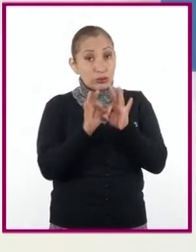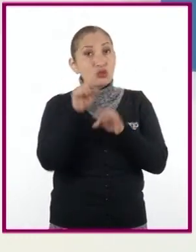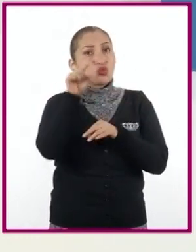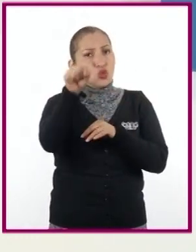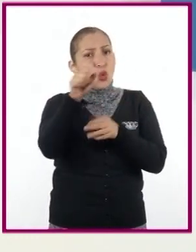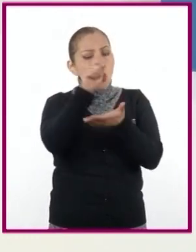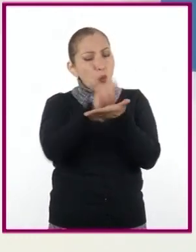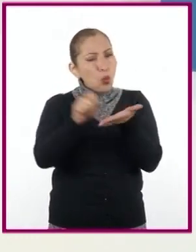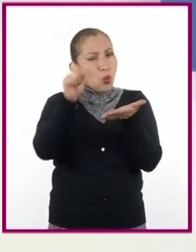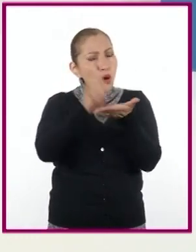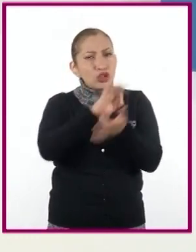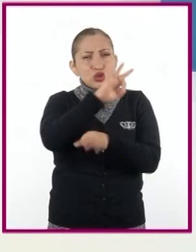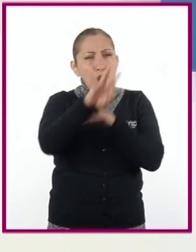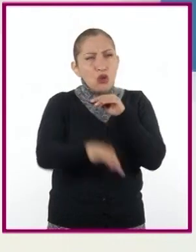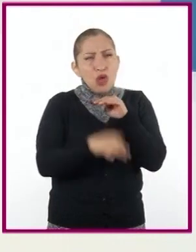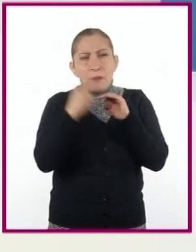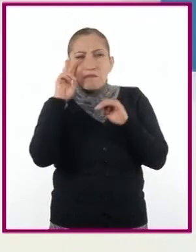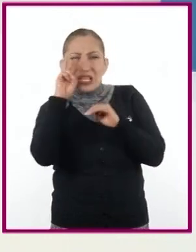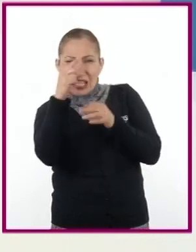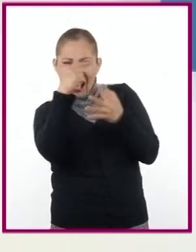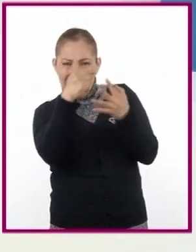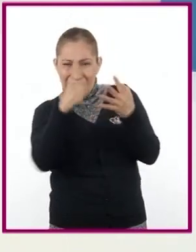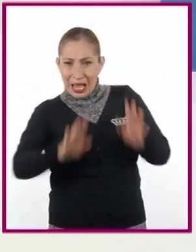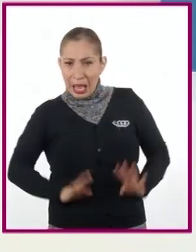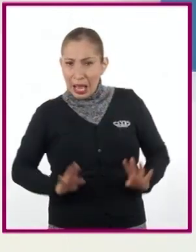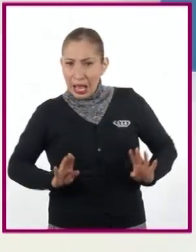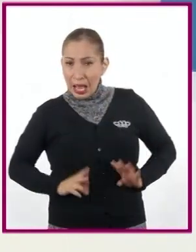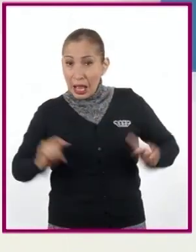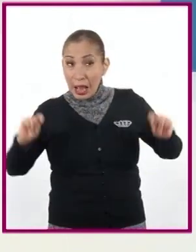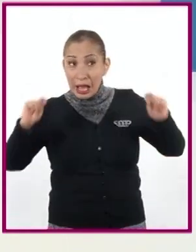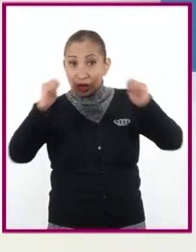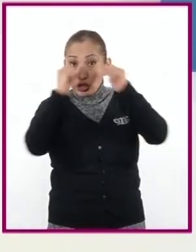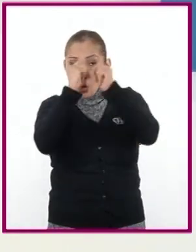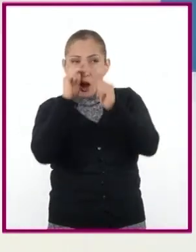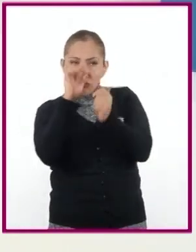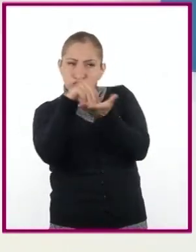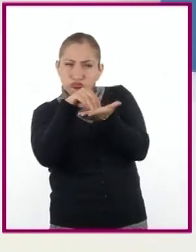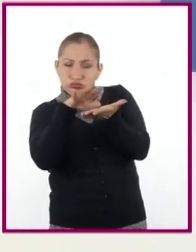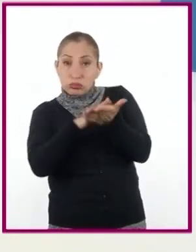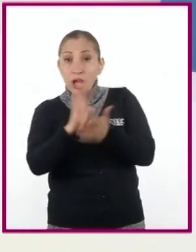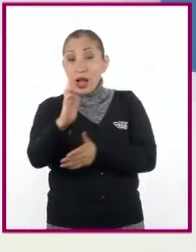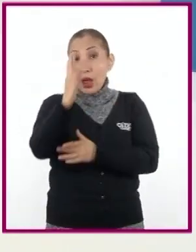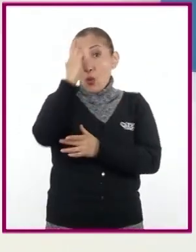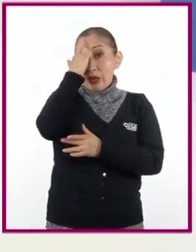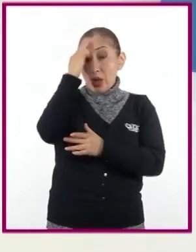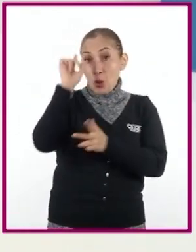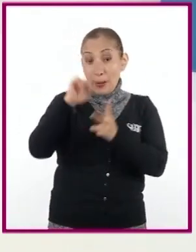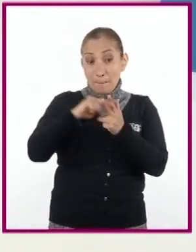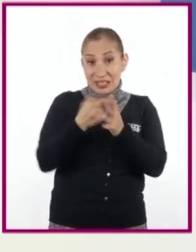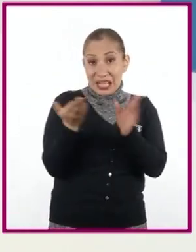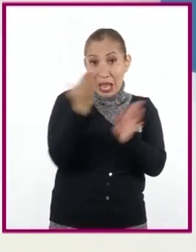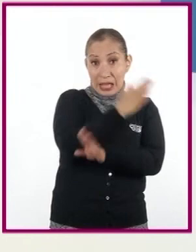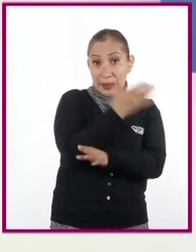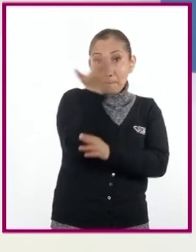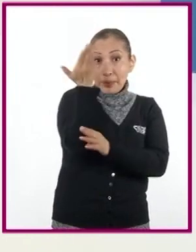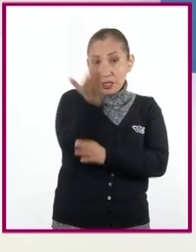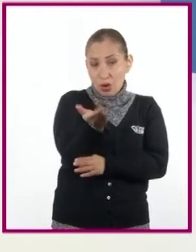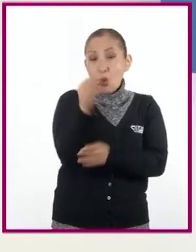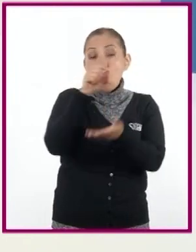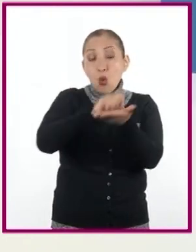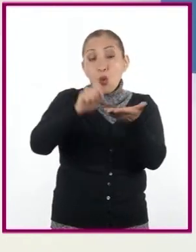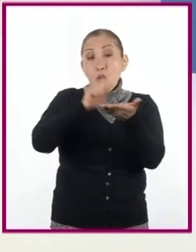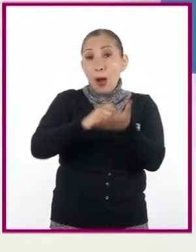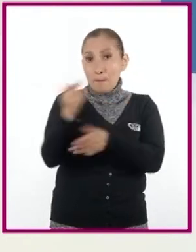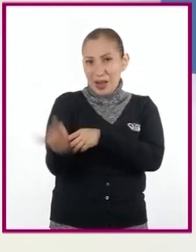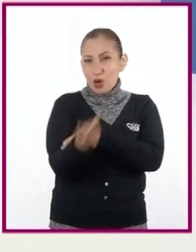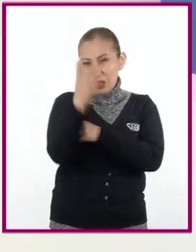puedan anotar todas las características de la cultura teotihuacana. Recuerden que al inicio les había pedido que anotaran